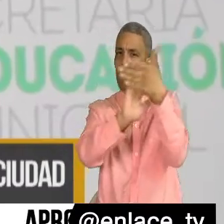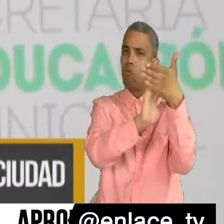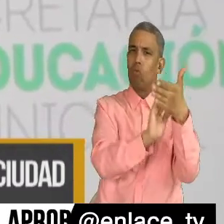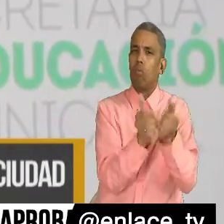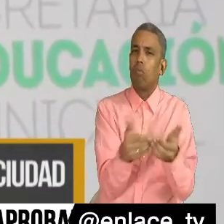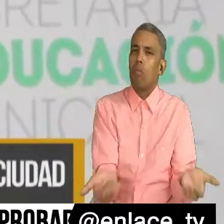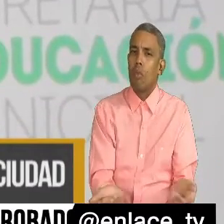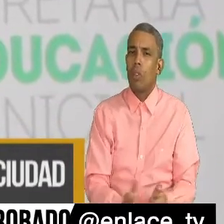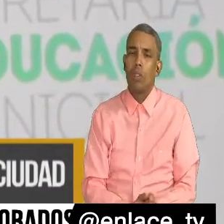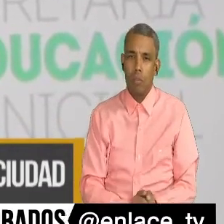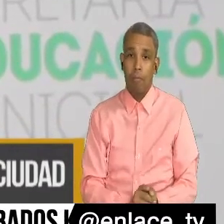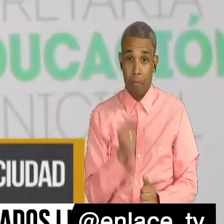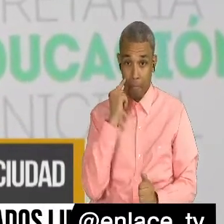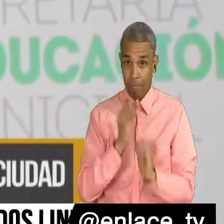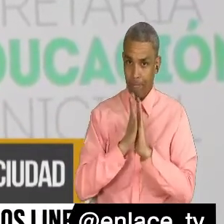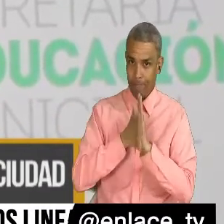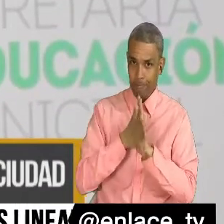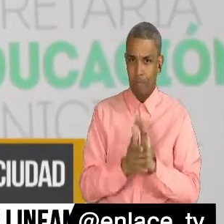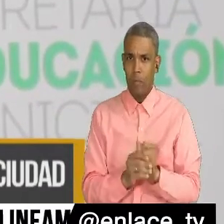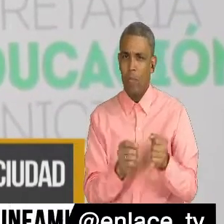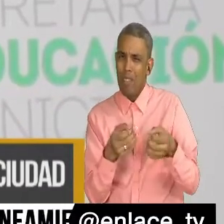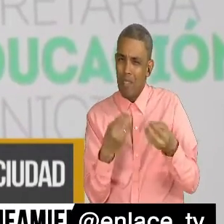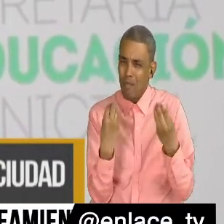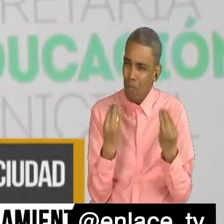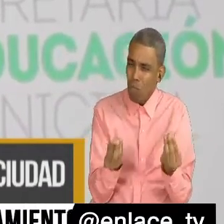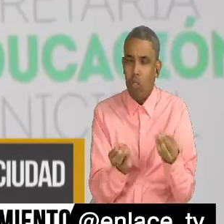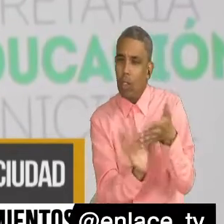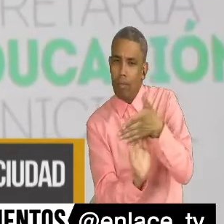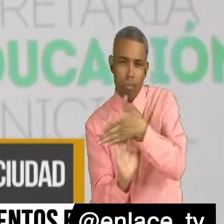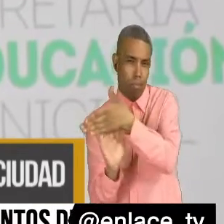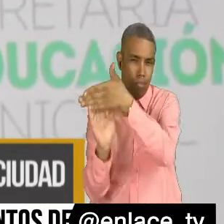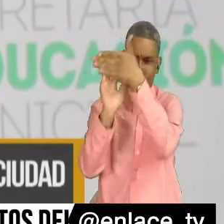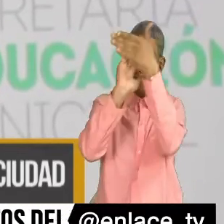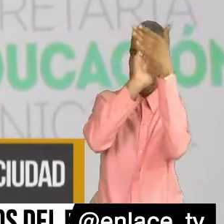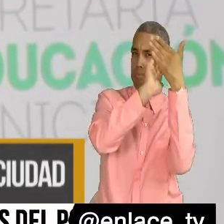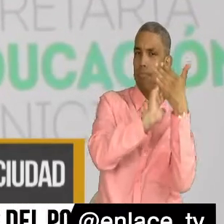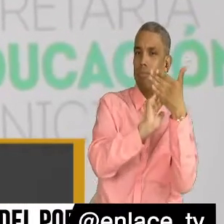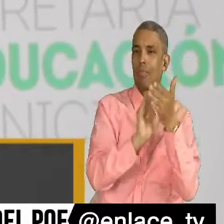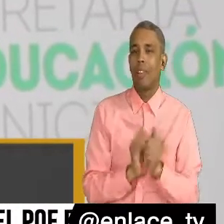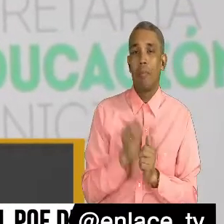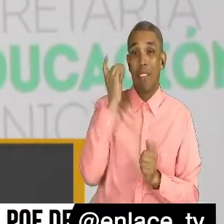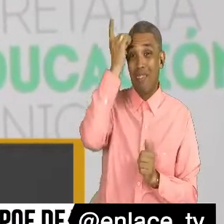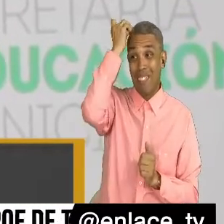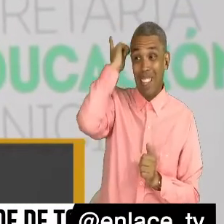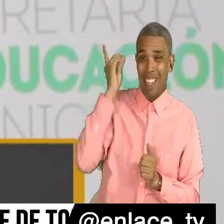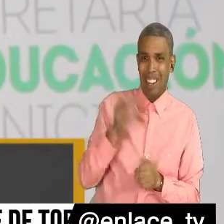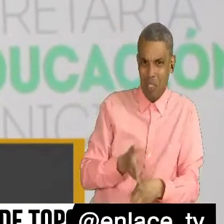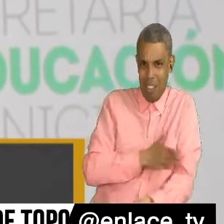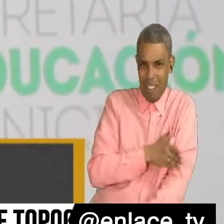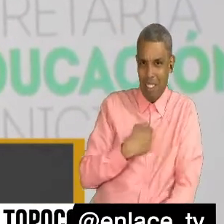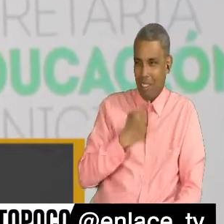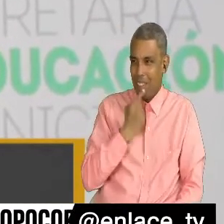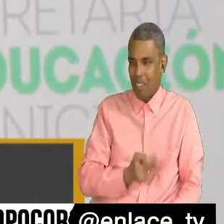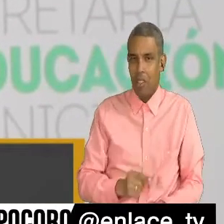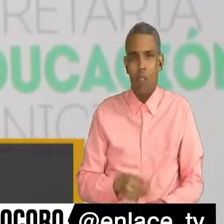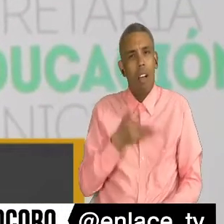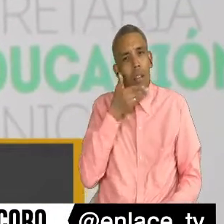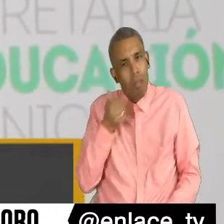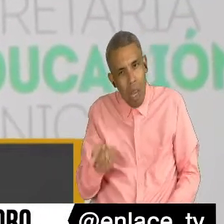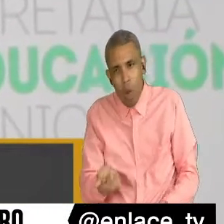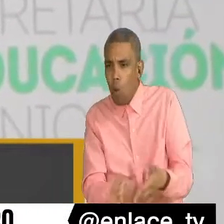Miren, vamos a hacer muchos retoques, vamos a buscar la forma, como dice el doctor Darío, no hay nada mejor que mejorar